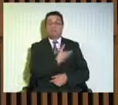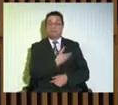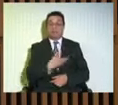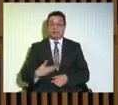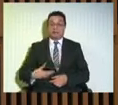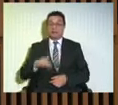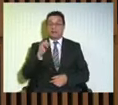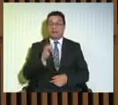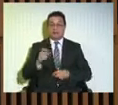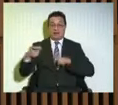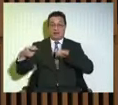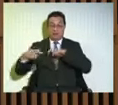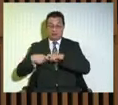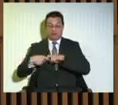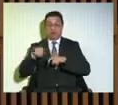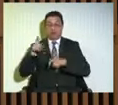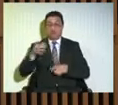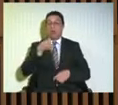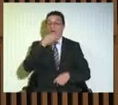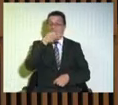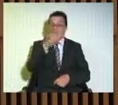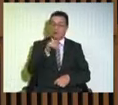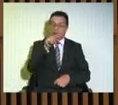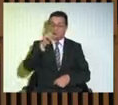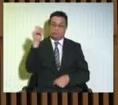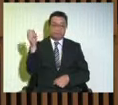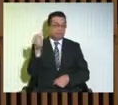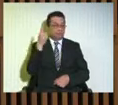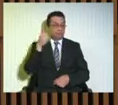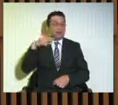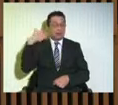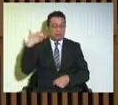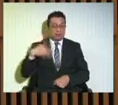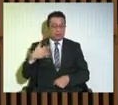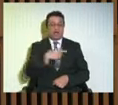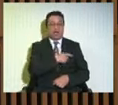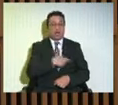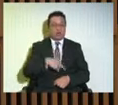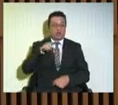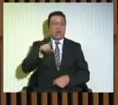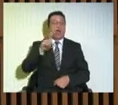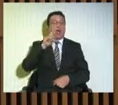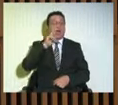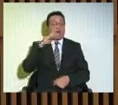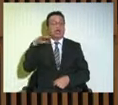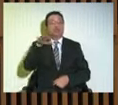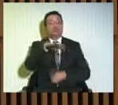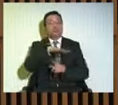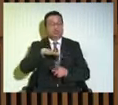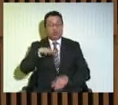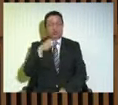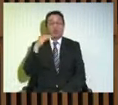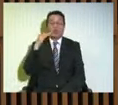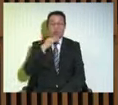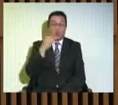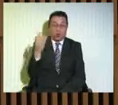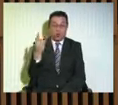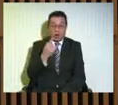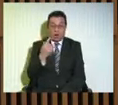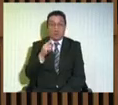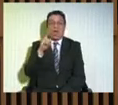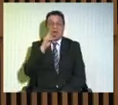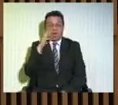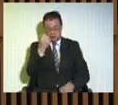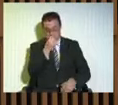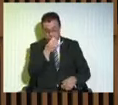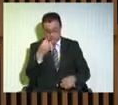la primera dama han sido enfáticos, esta es una prioridad de gobierno, aquí tenemos una situación urgente, tenemos cifras que tenemos